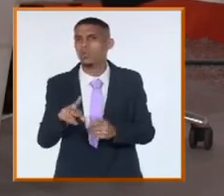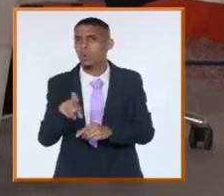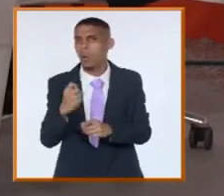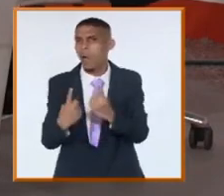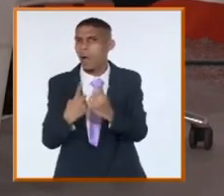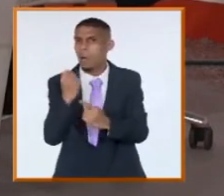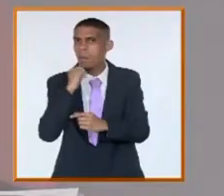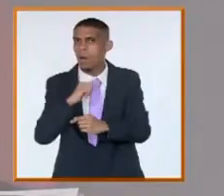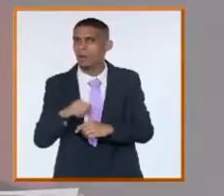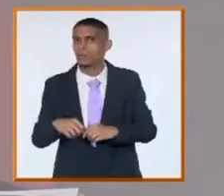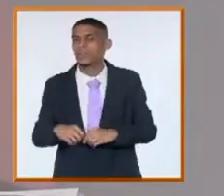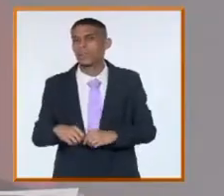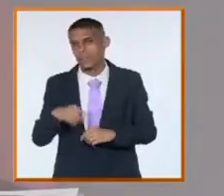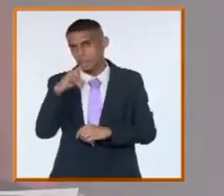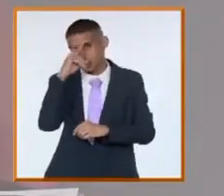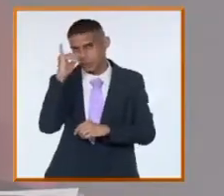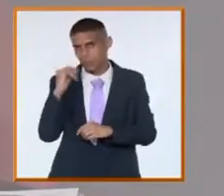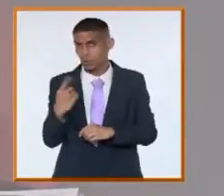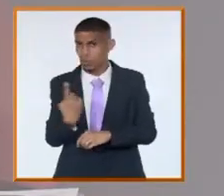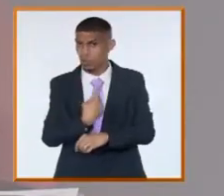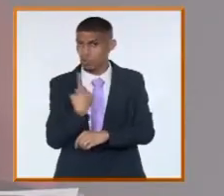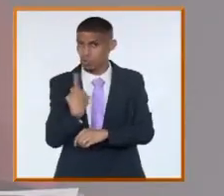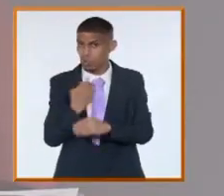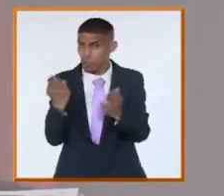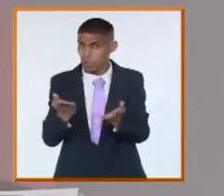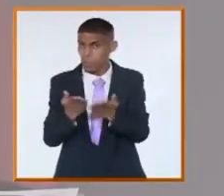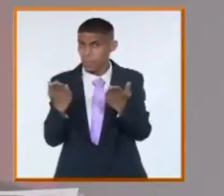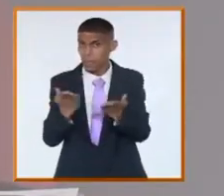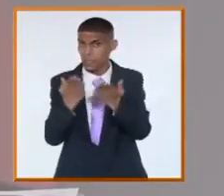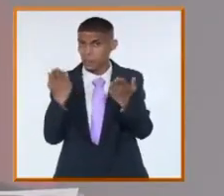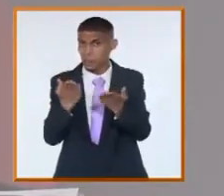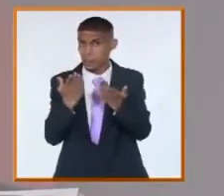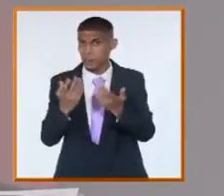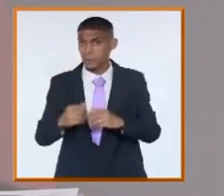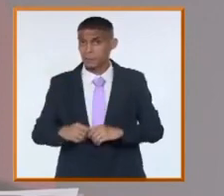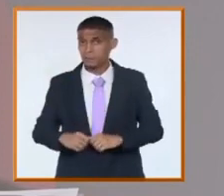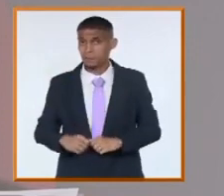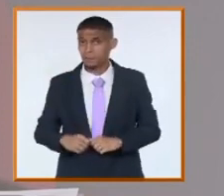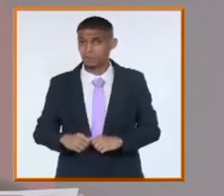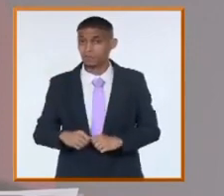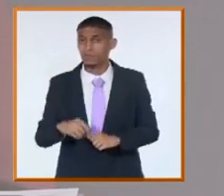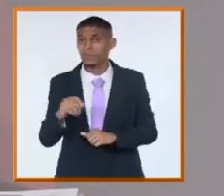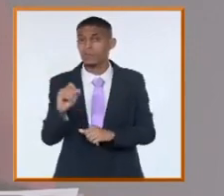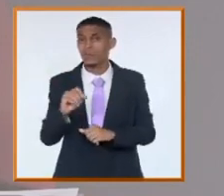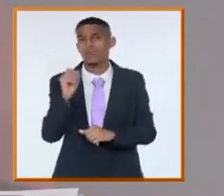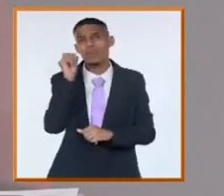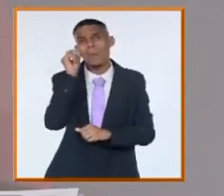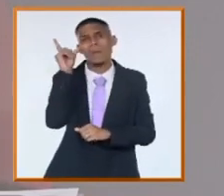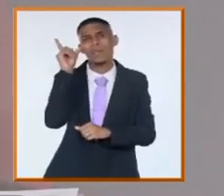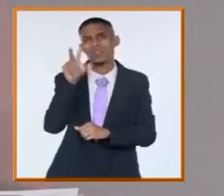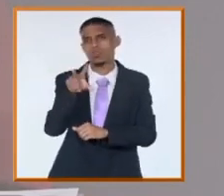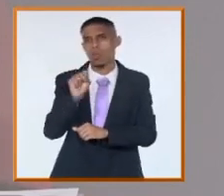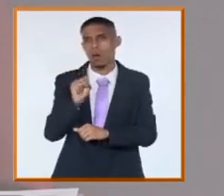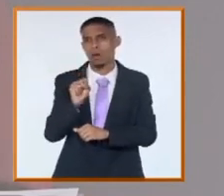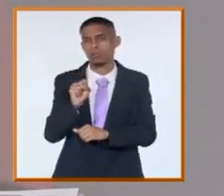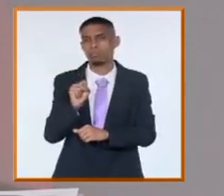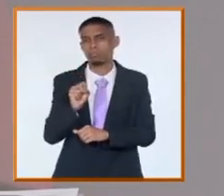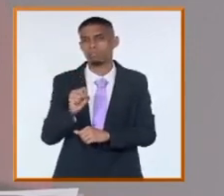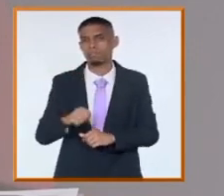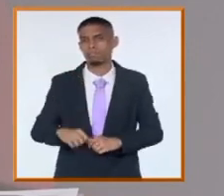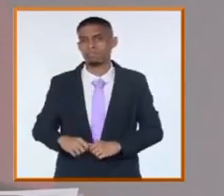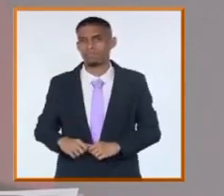a ver nosotros estamos desarrollando a partir de una experiencia que tenemos con